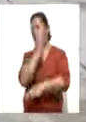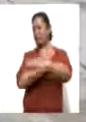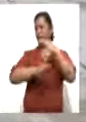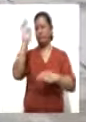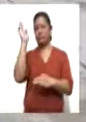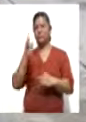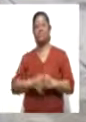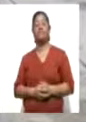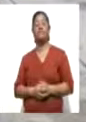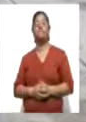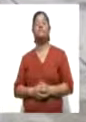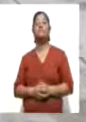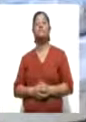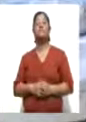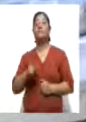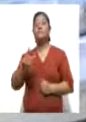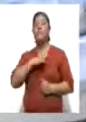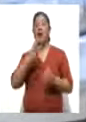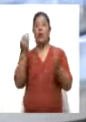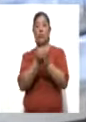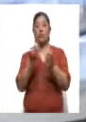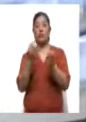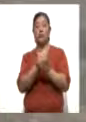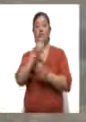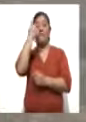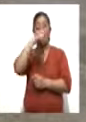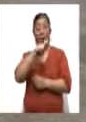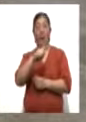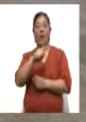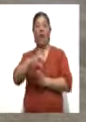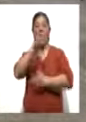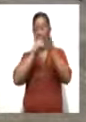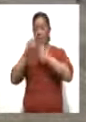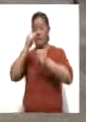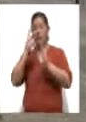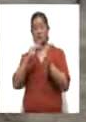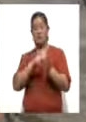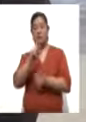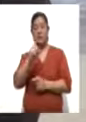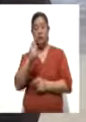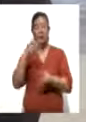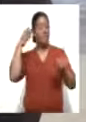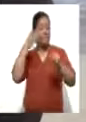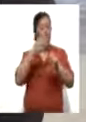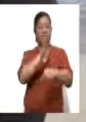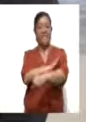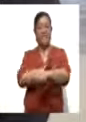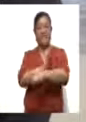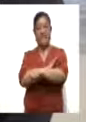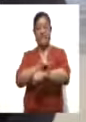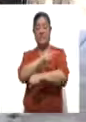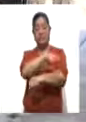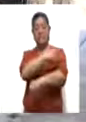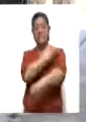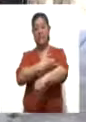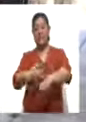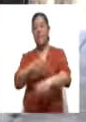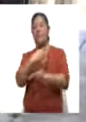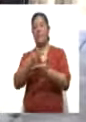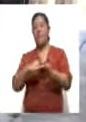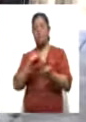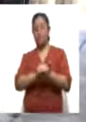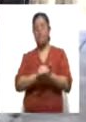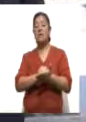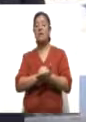Al poner en marcha el ciclo de cursos para la productividad 2021 dirigidos a familias beneficiarias del programa Supérate de la